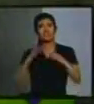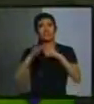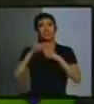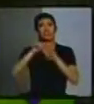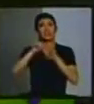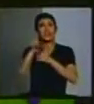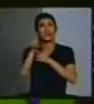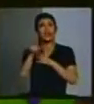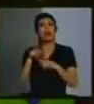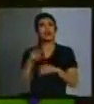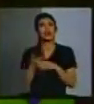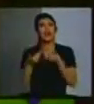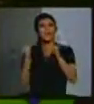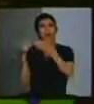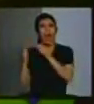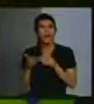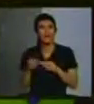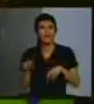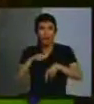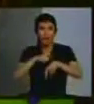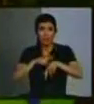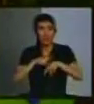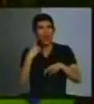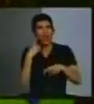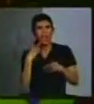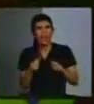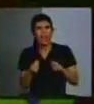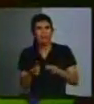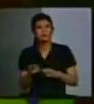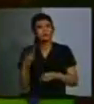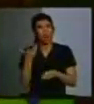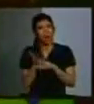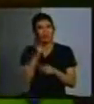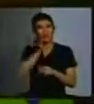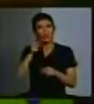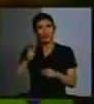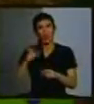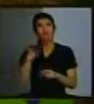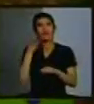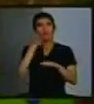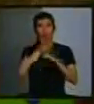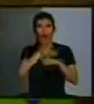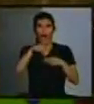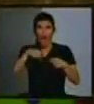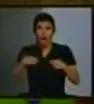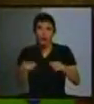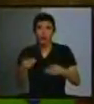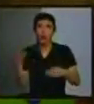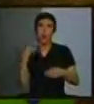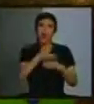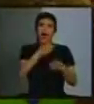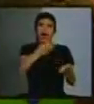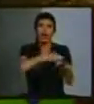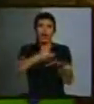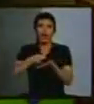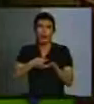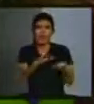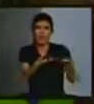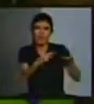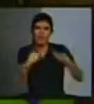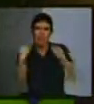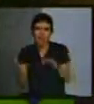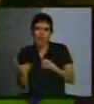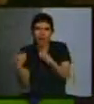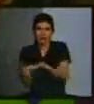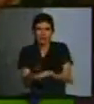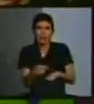que pasemos a revisar lo que está pasando a esta hora porque aún hay gente que ha llegado hasta este lugar a comprar sus regalos. Nos decían